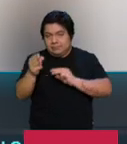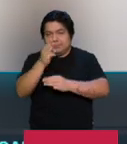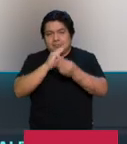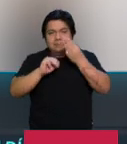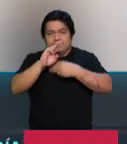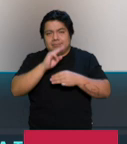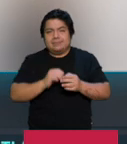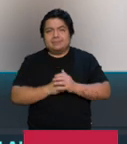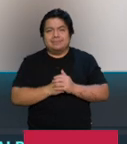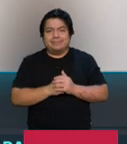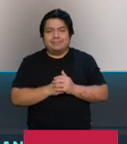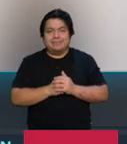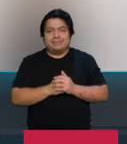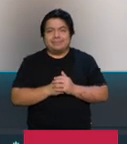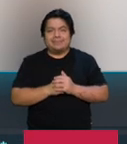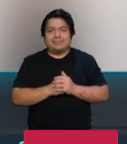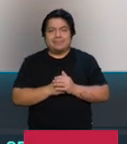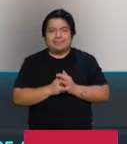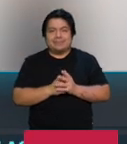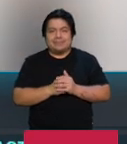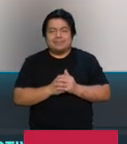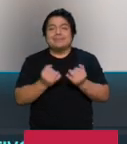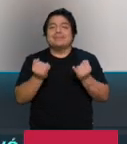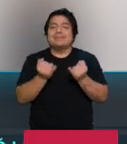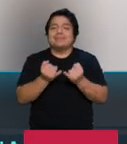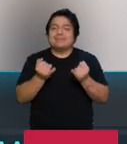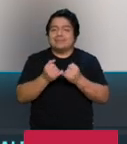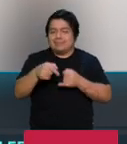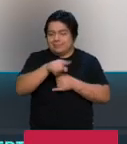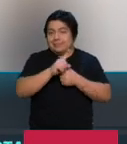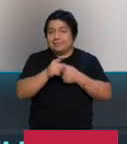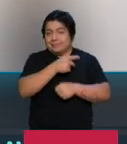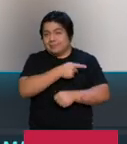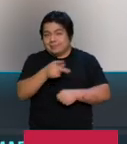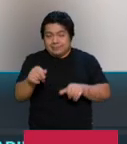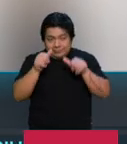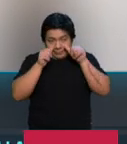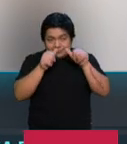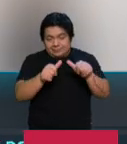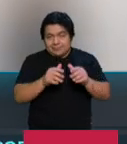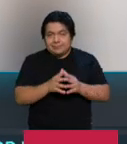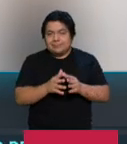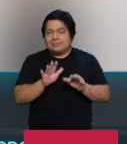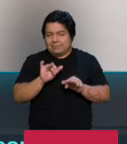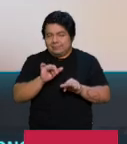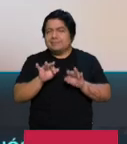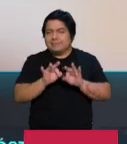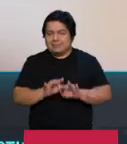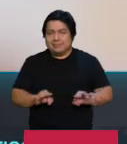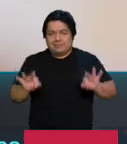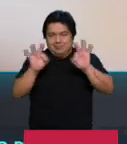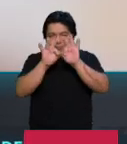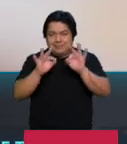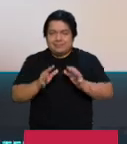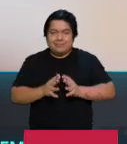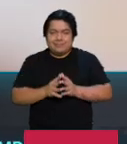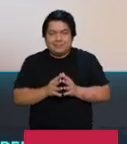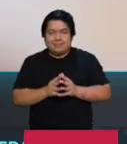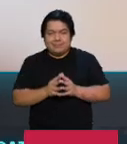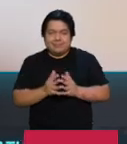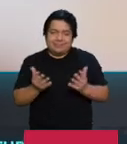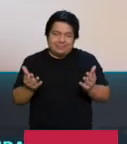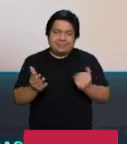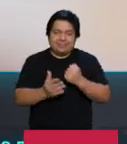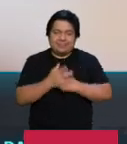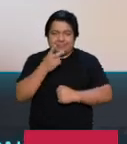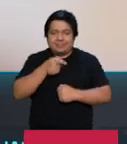y de atención a los pobres. es muy importante. Entonces,